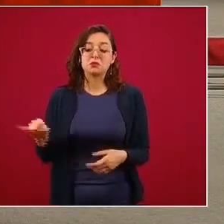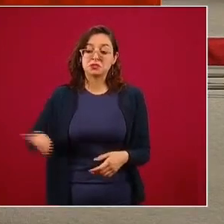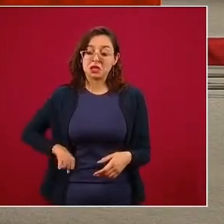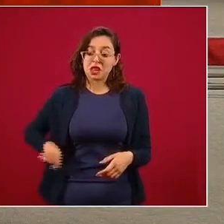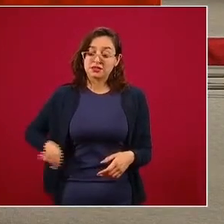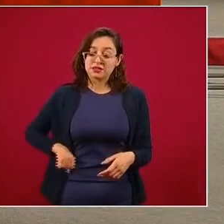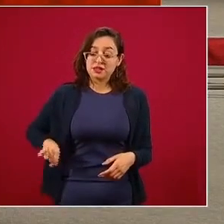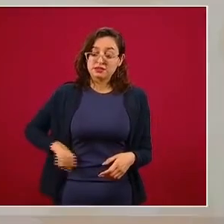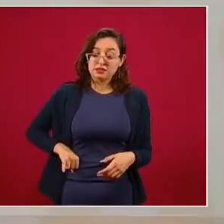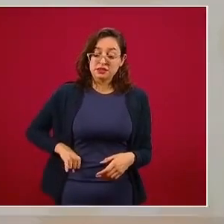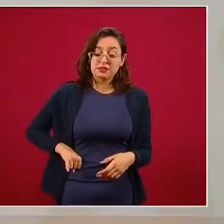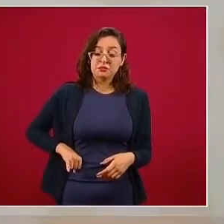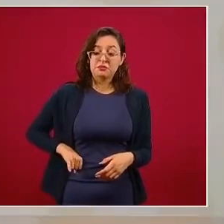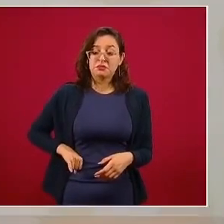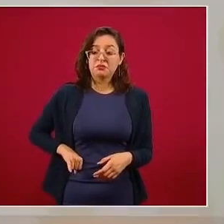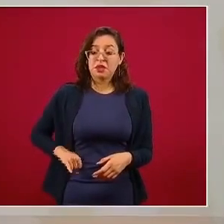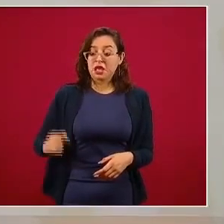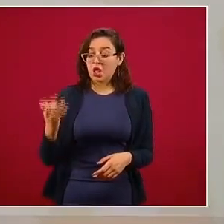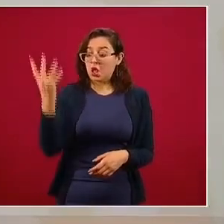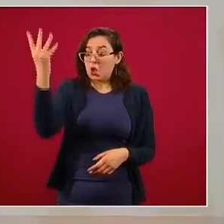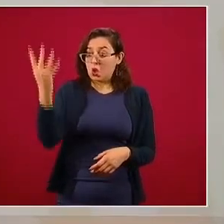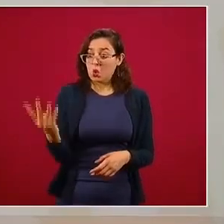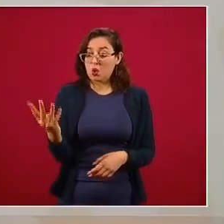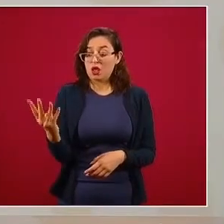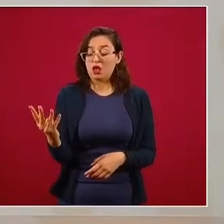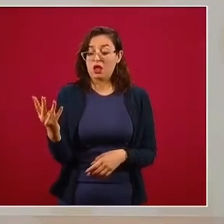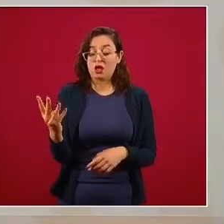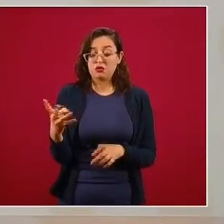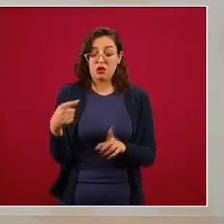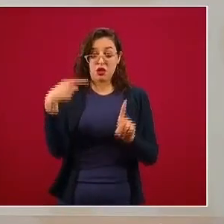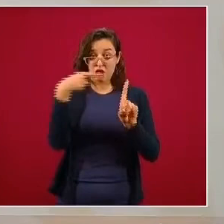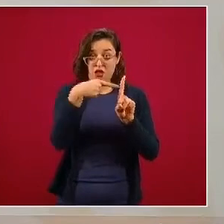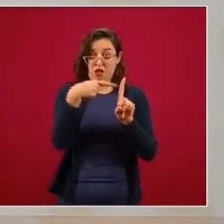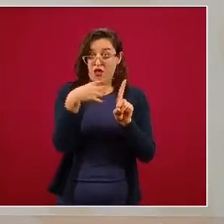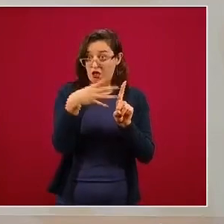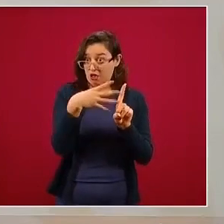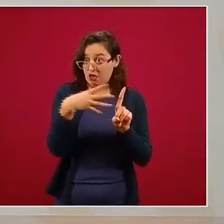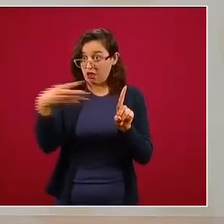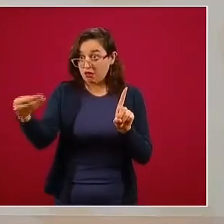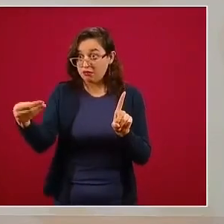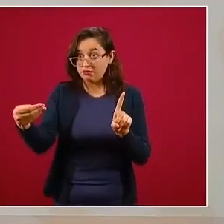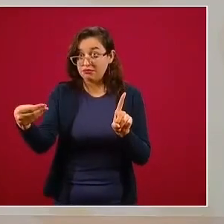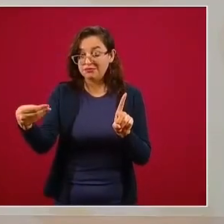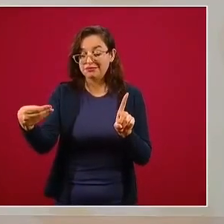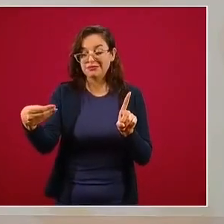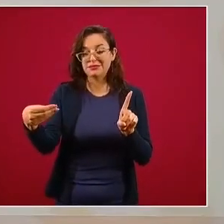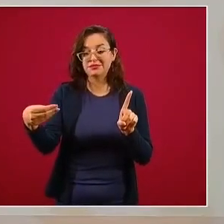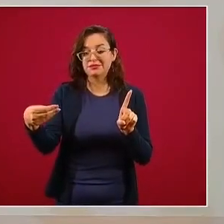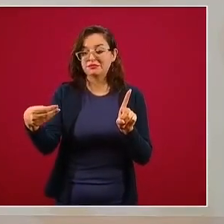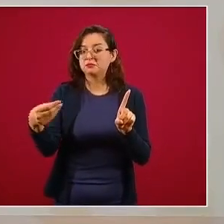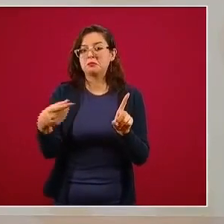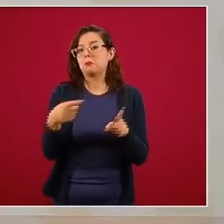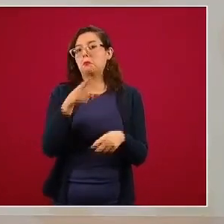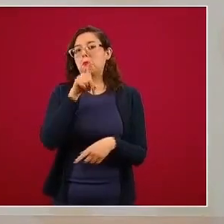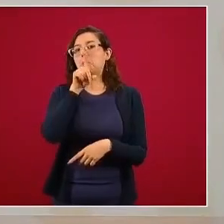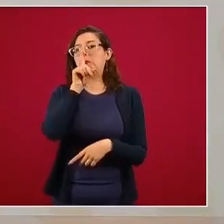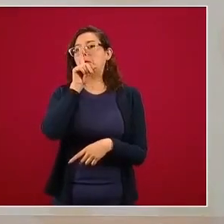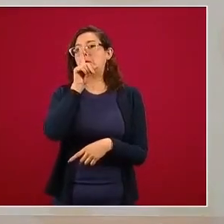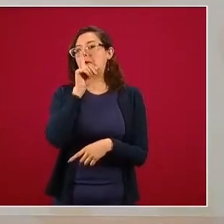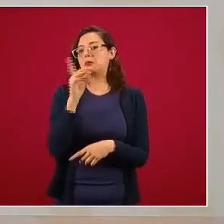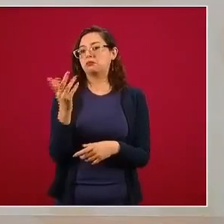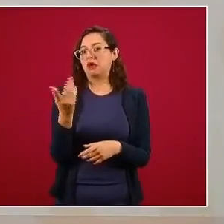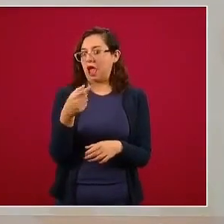no necesariamente fueron contagios del, nosotros epidemiológicamente decimos caso índice.